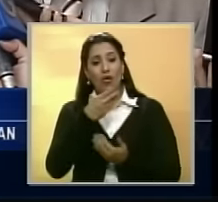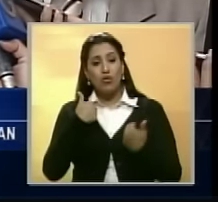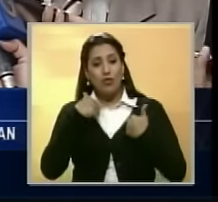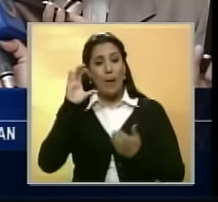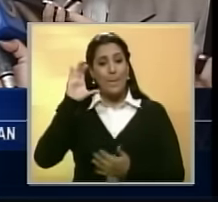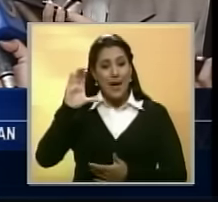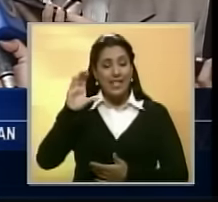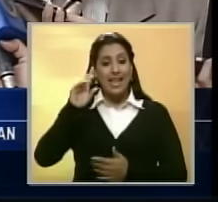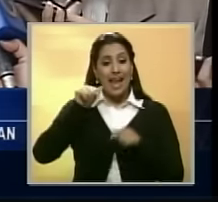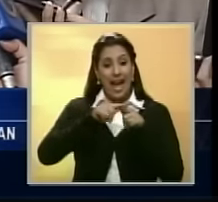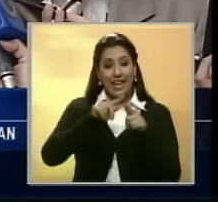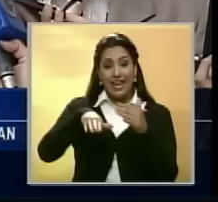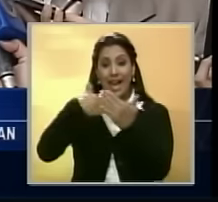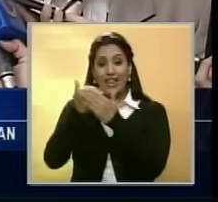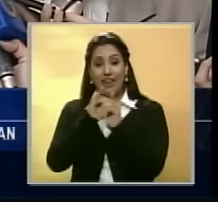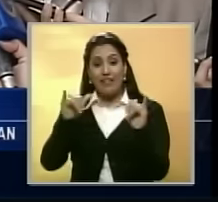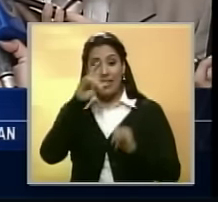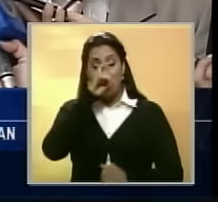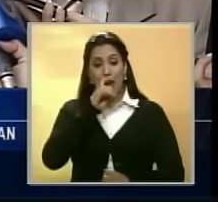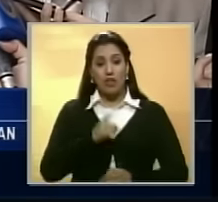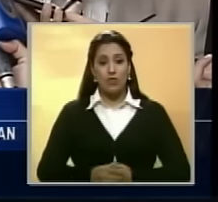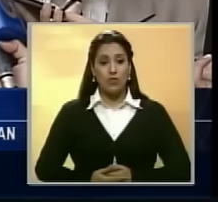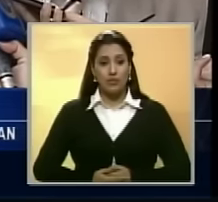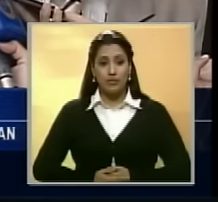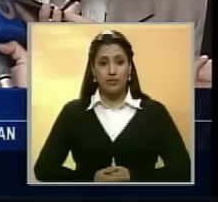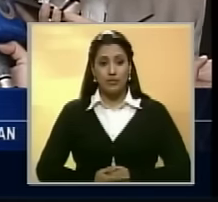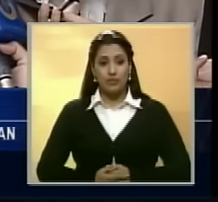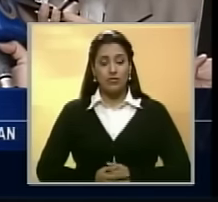país de aquí hasta el final del año.